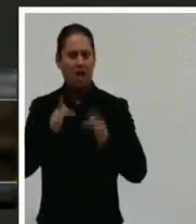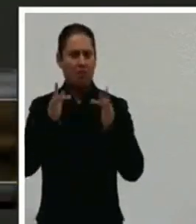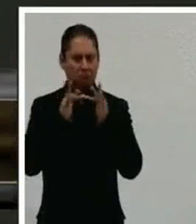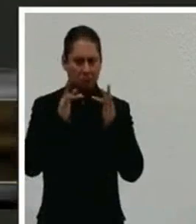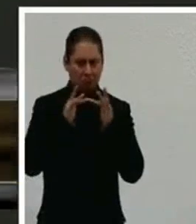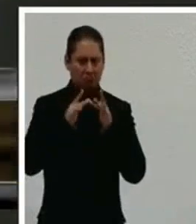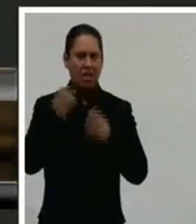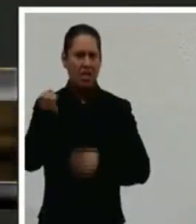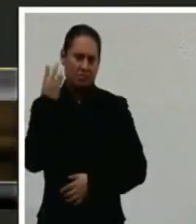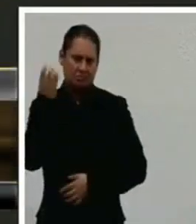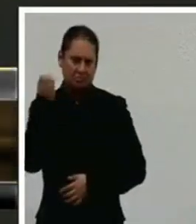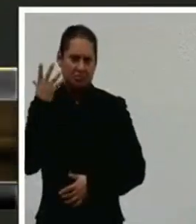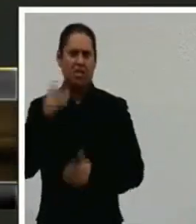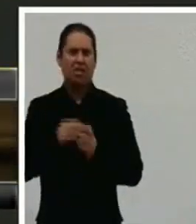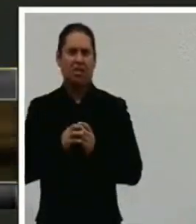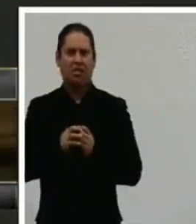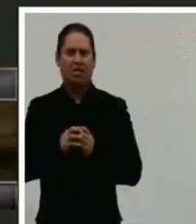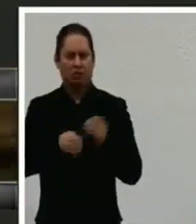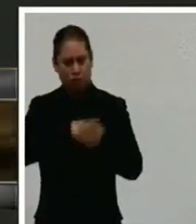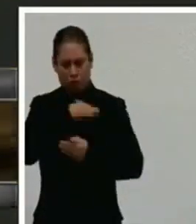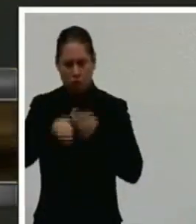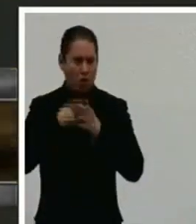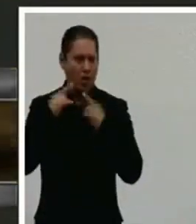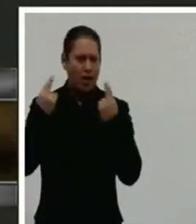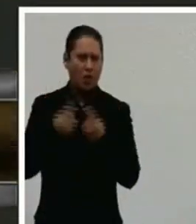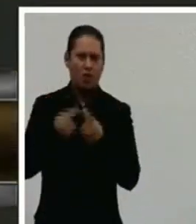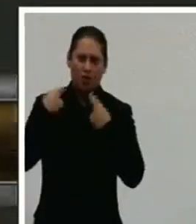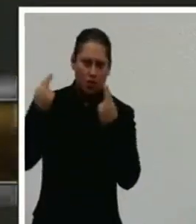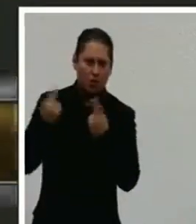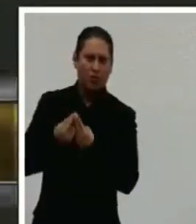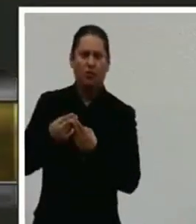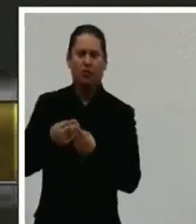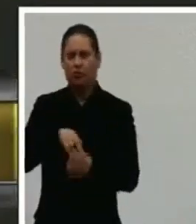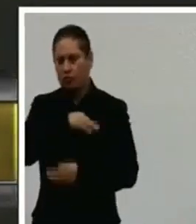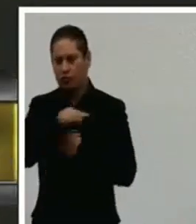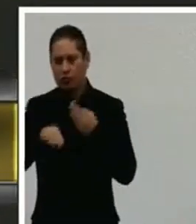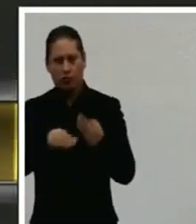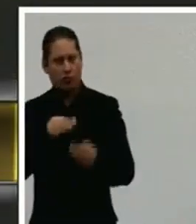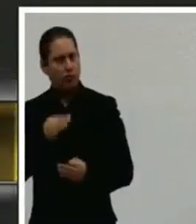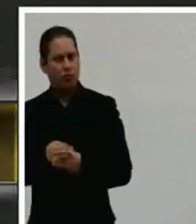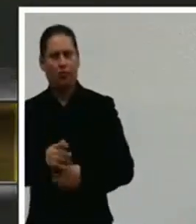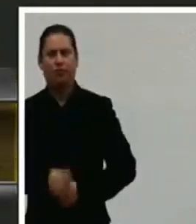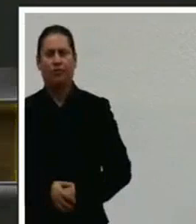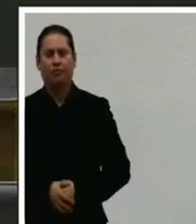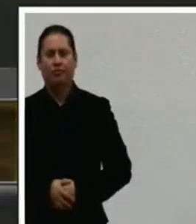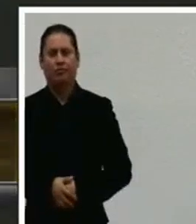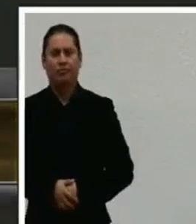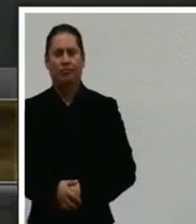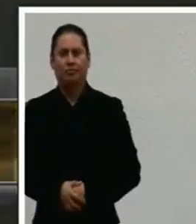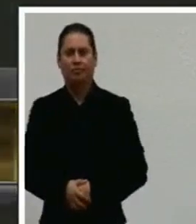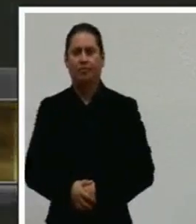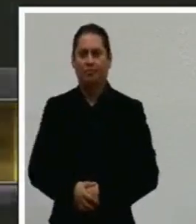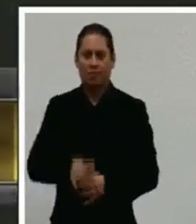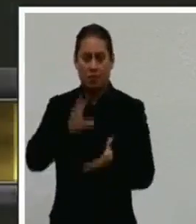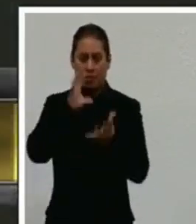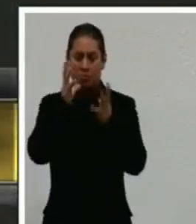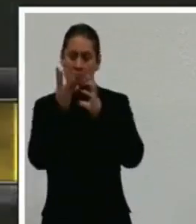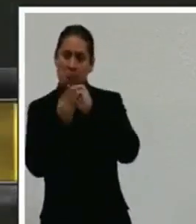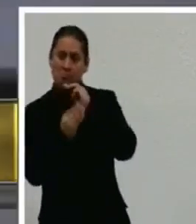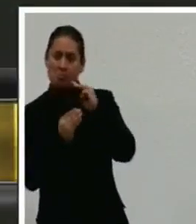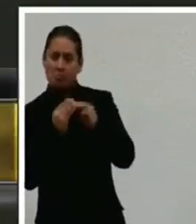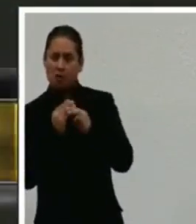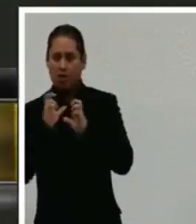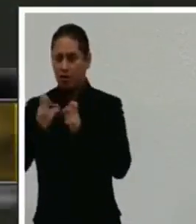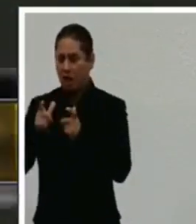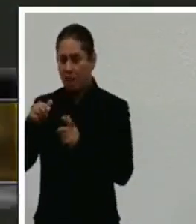hemos estado atendiendo en nuestras posibilidades todo lo que se nos ha presentado. El mundo entero, no nada